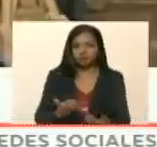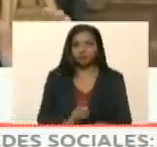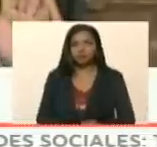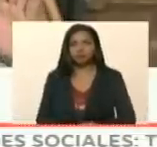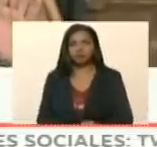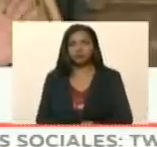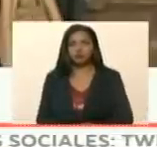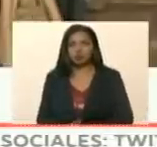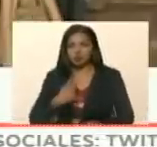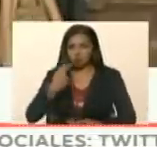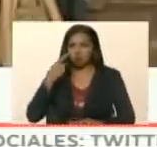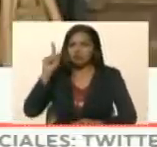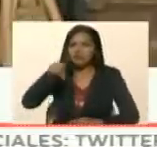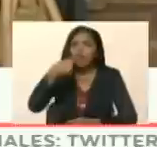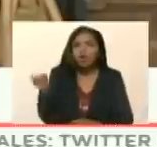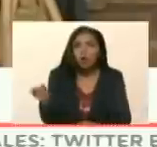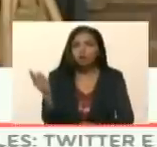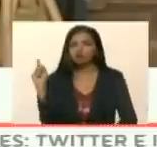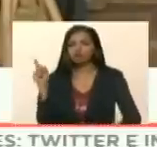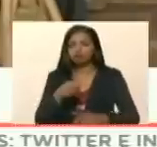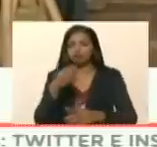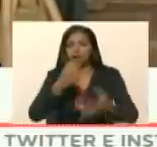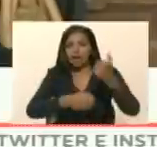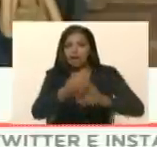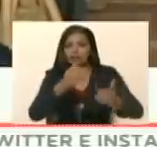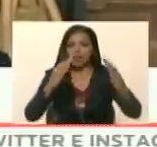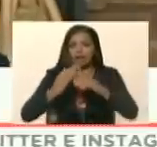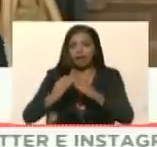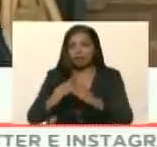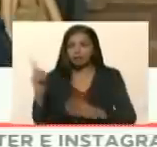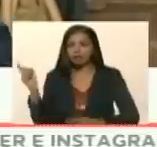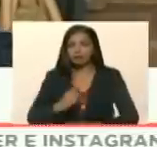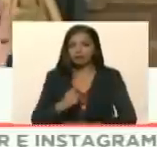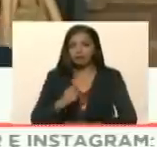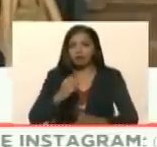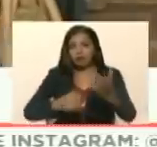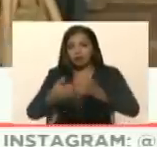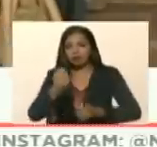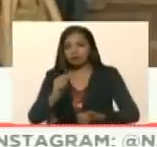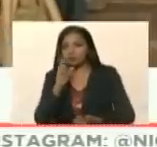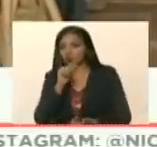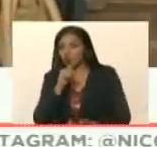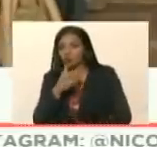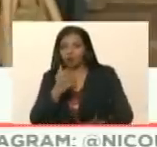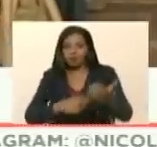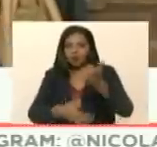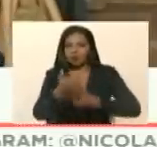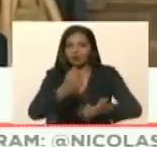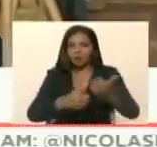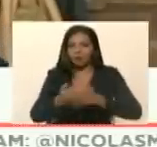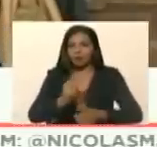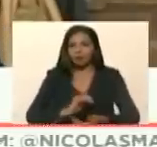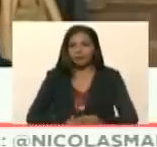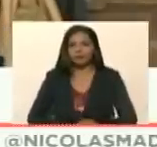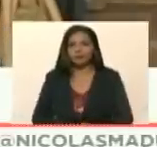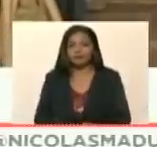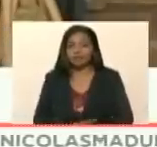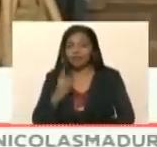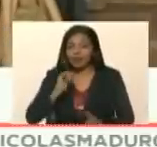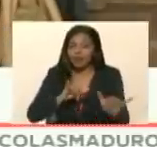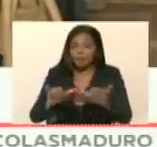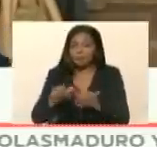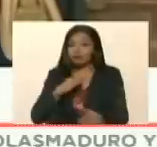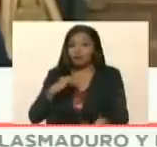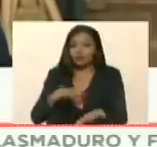O miento, la leche que llega al hogar venezolano llega es con los CLAP, si no, no llega. Ese es un tema que debemos